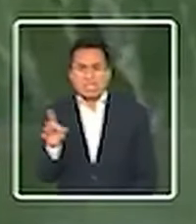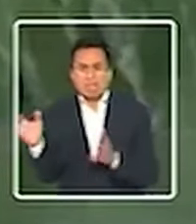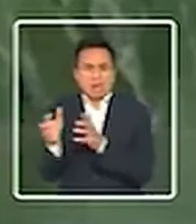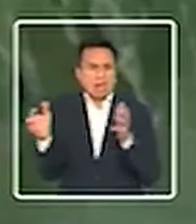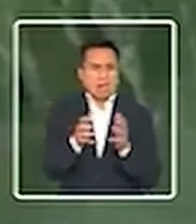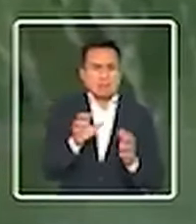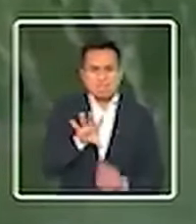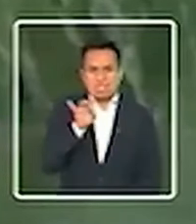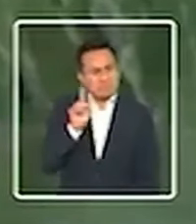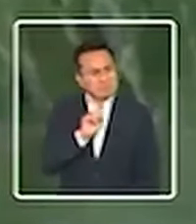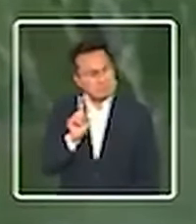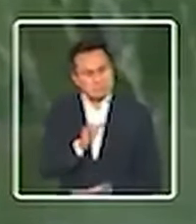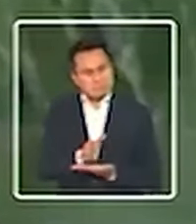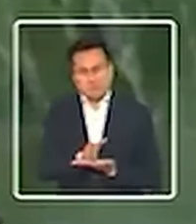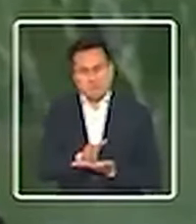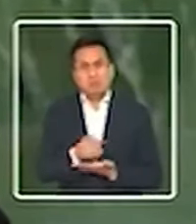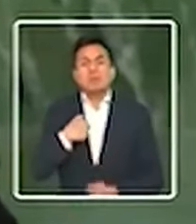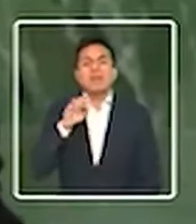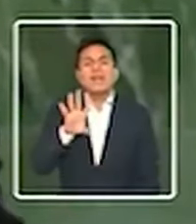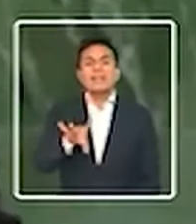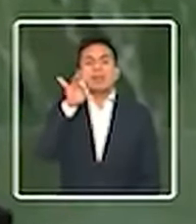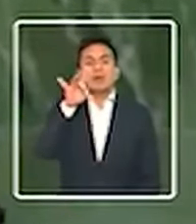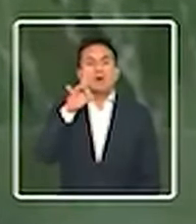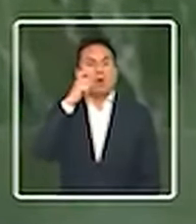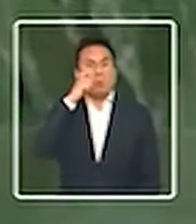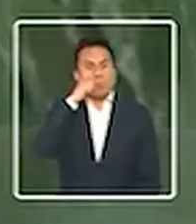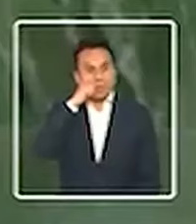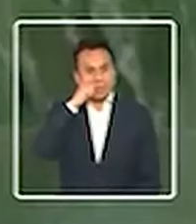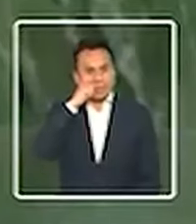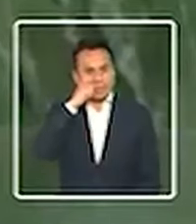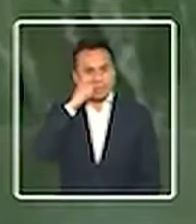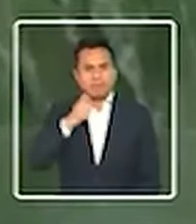barbarias. Yo elijo la humanidad.